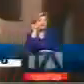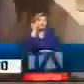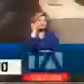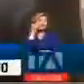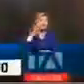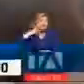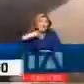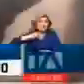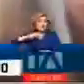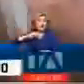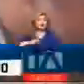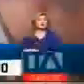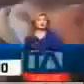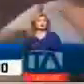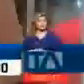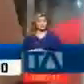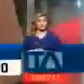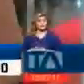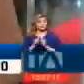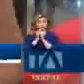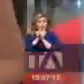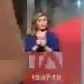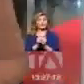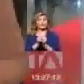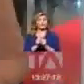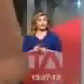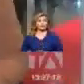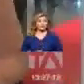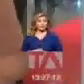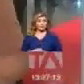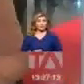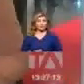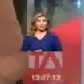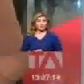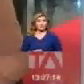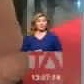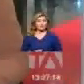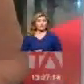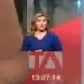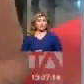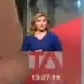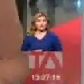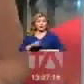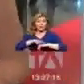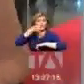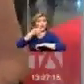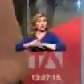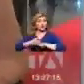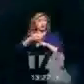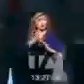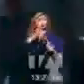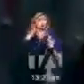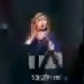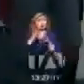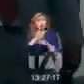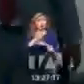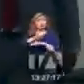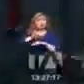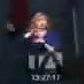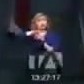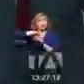indígenas Shuar también, que estuvieron acompañándola a ella. Pero antes también llegaron más puntuales funcionarios del Consejo